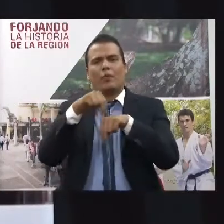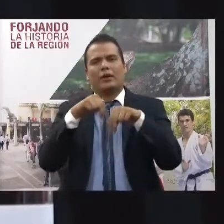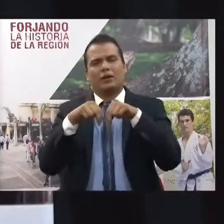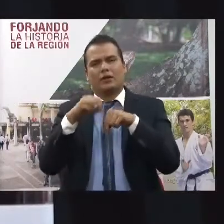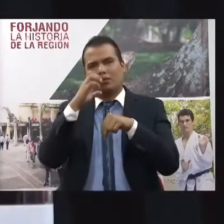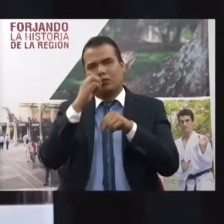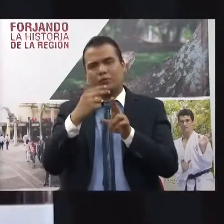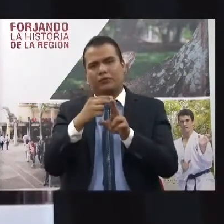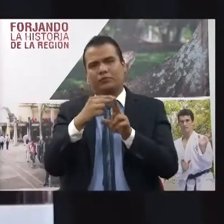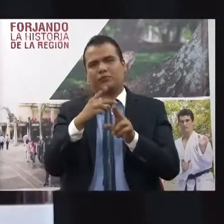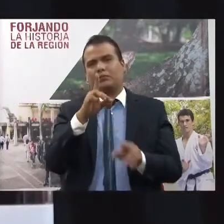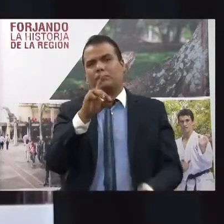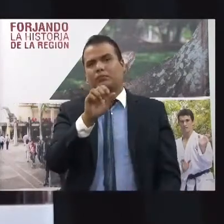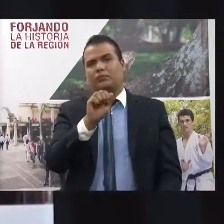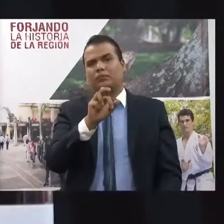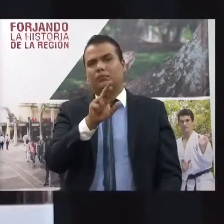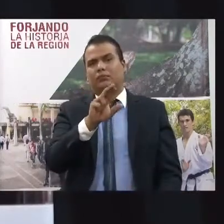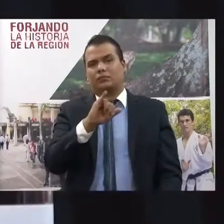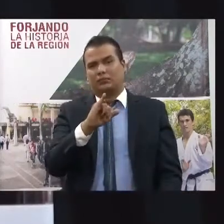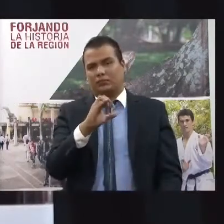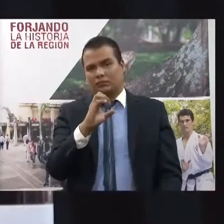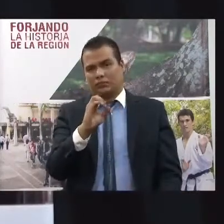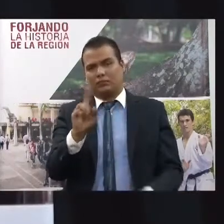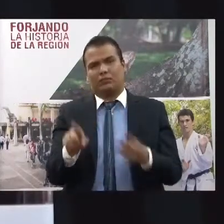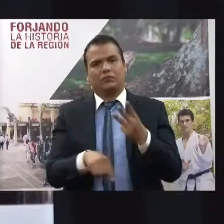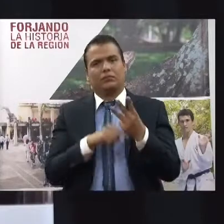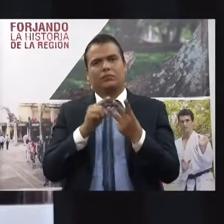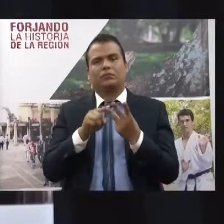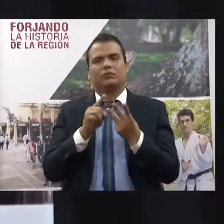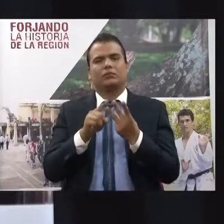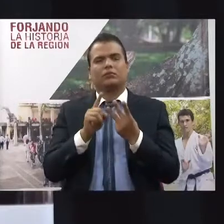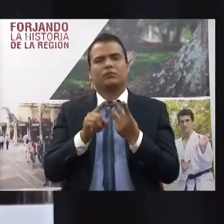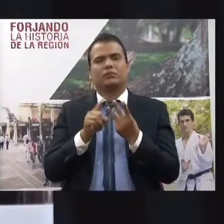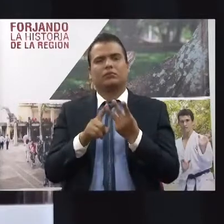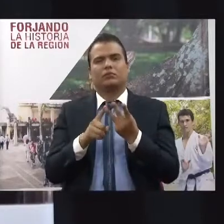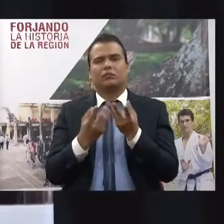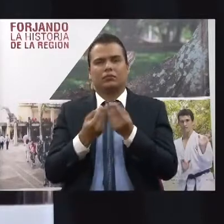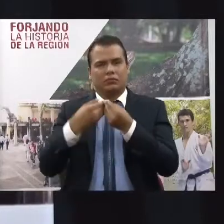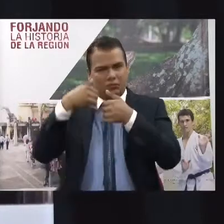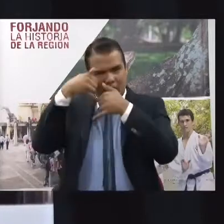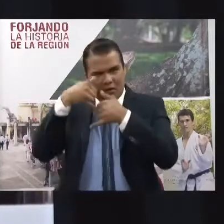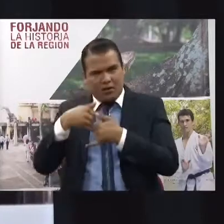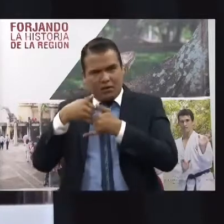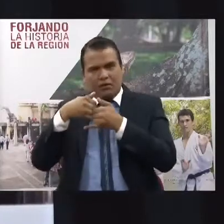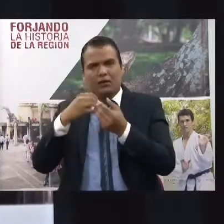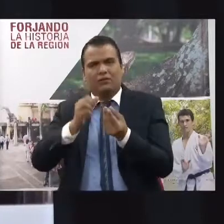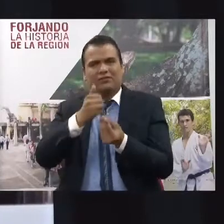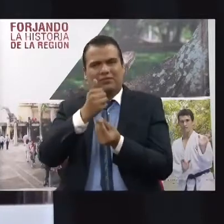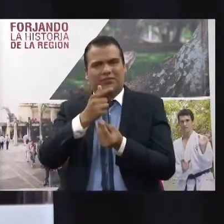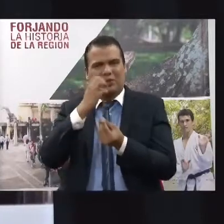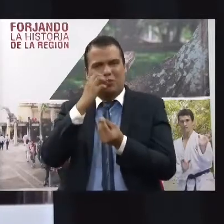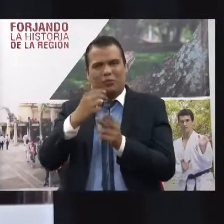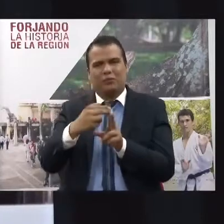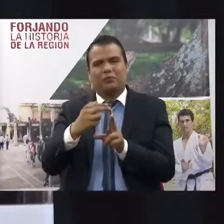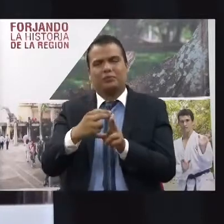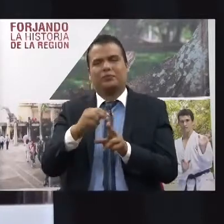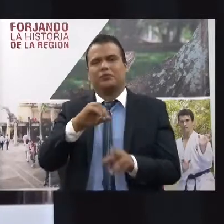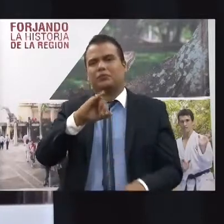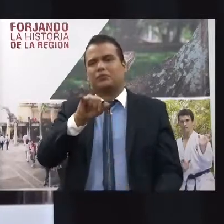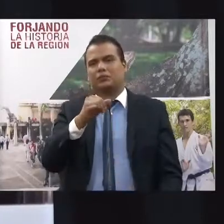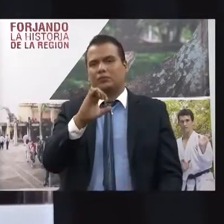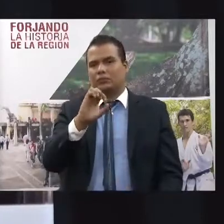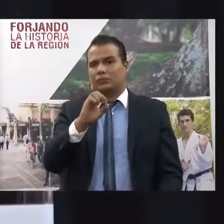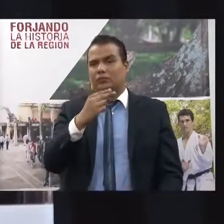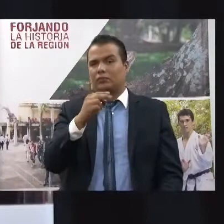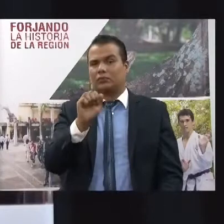Darío Henao Restrepo. El señor decano de la Facultad de Ingeniería, profesor Johanio Marulanda Casas.